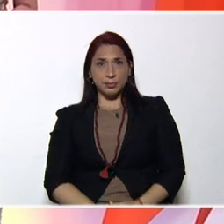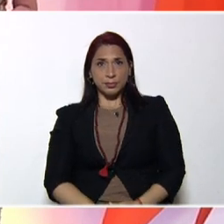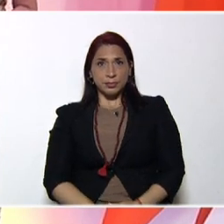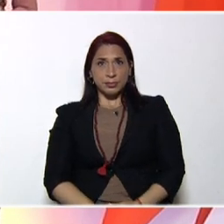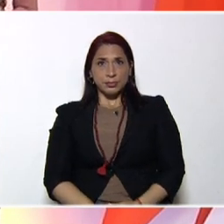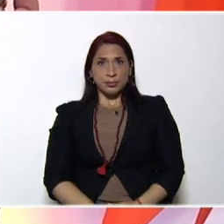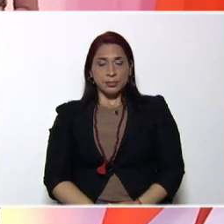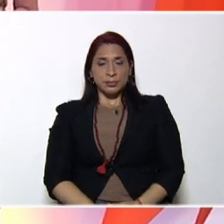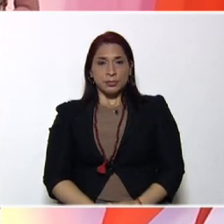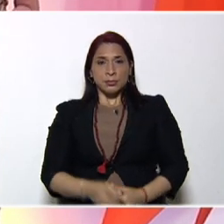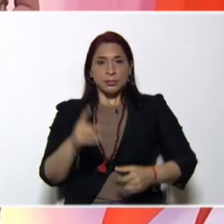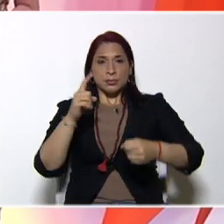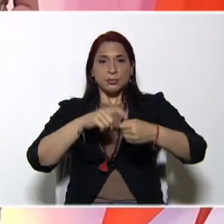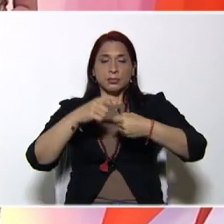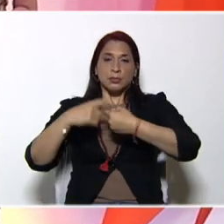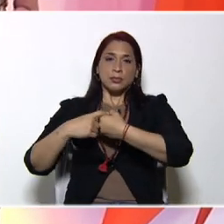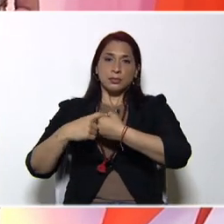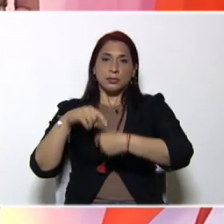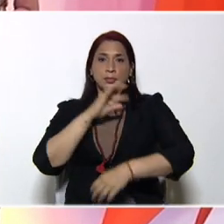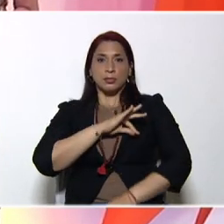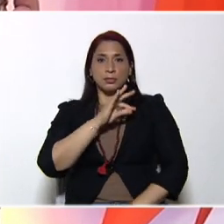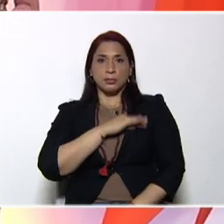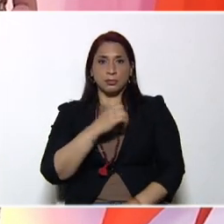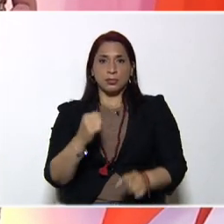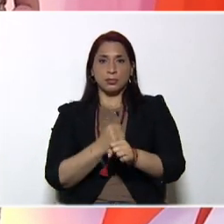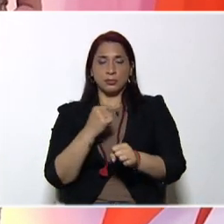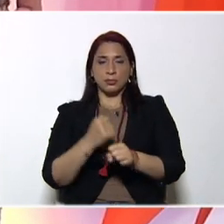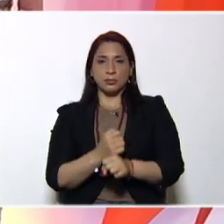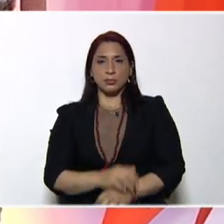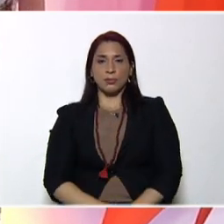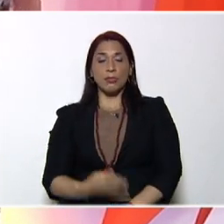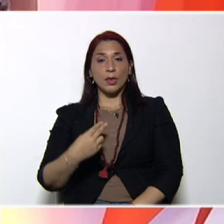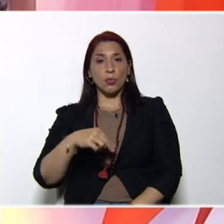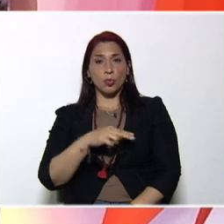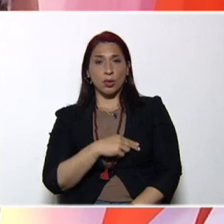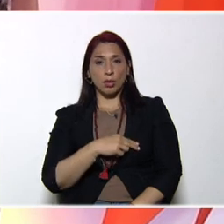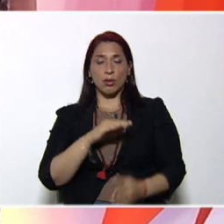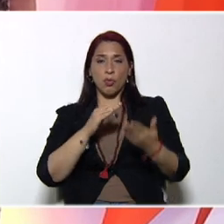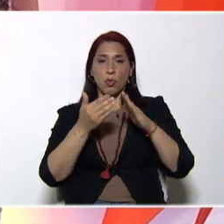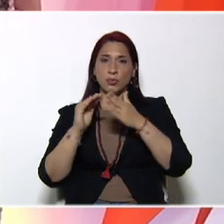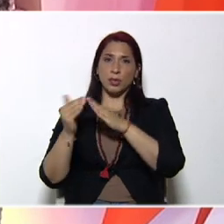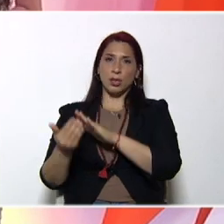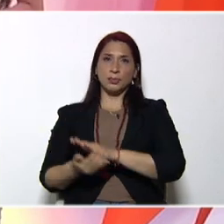los insertamos sociolaboralmente en nuestra comunidad.